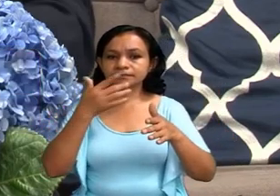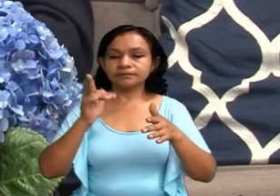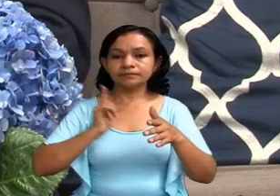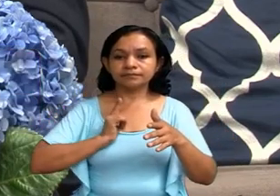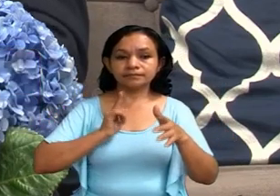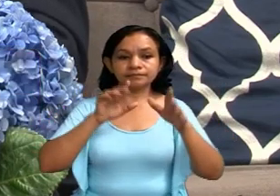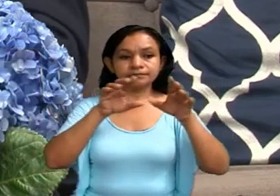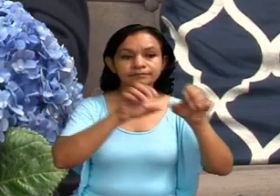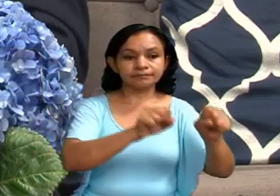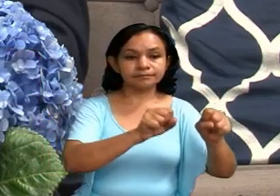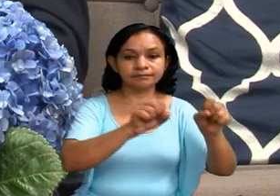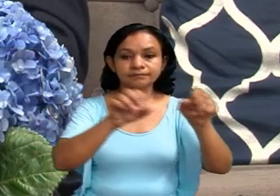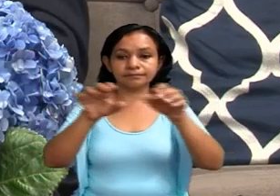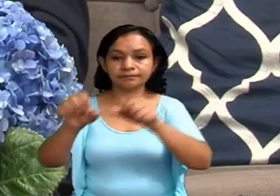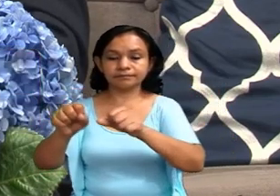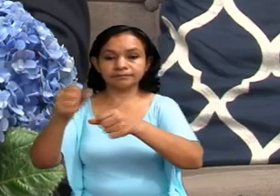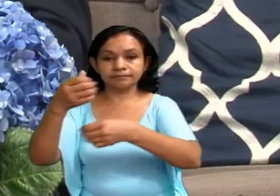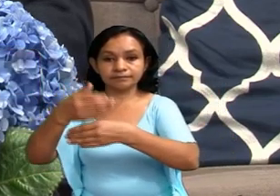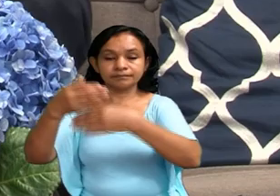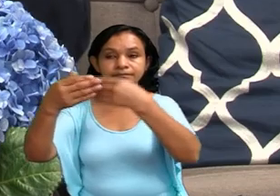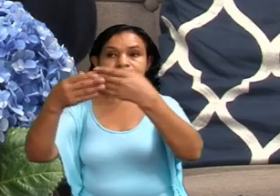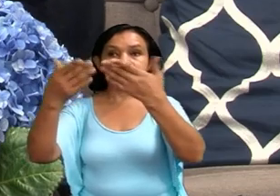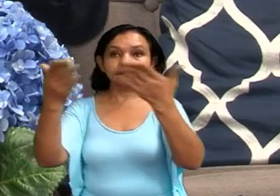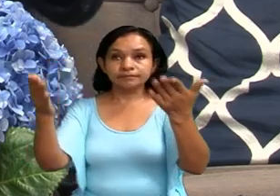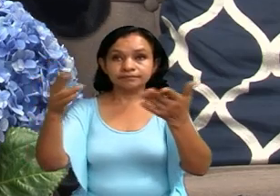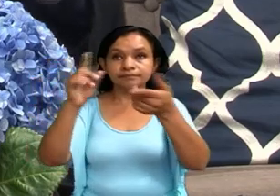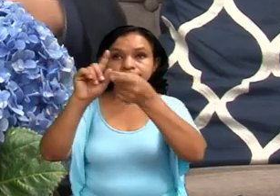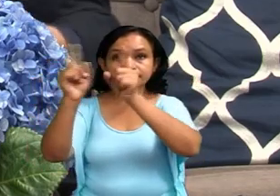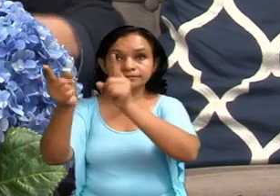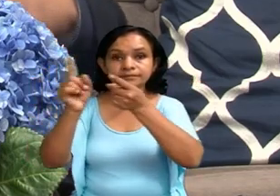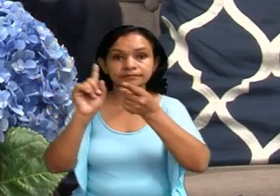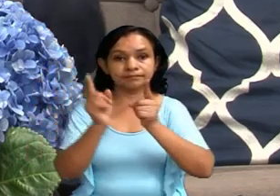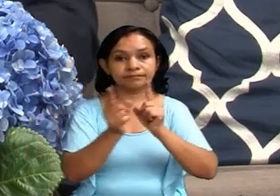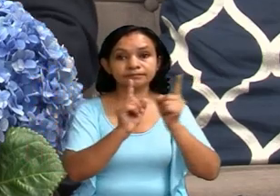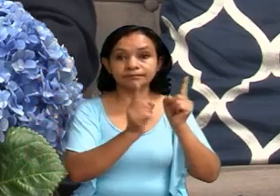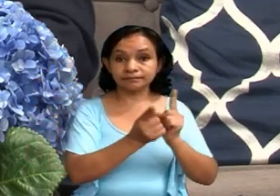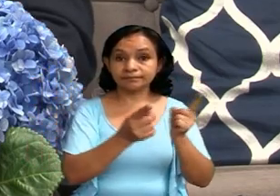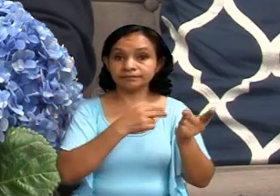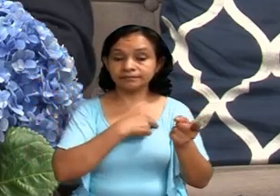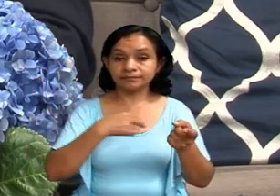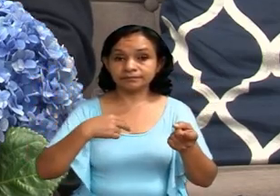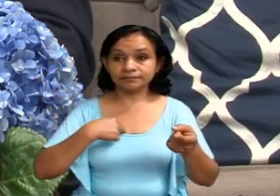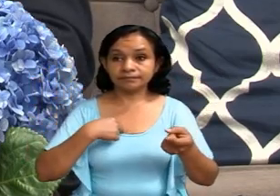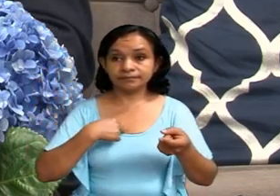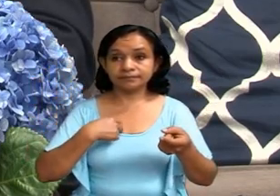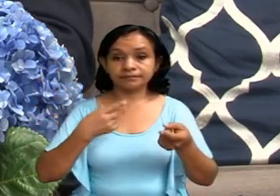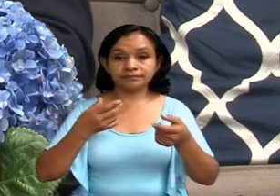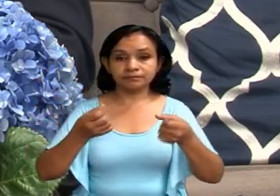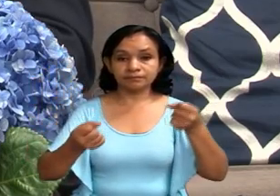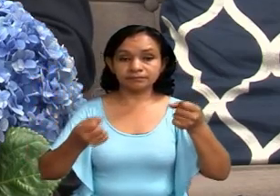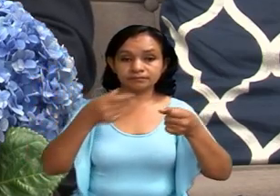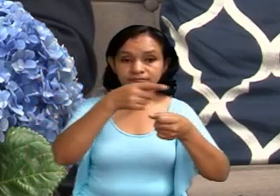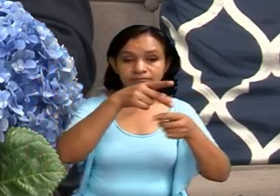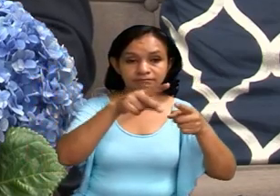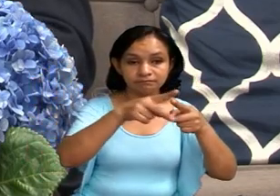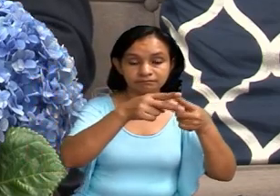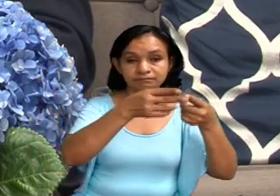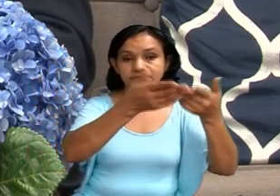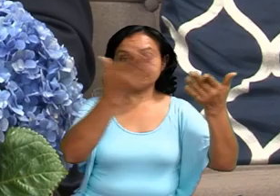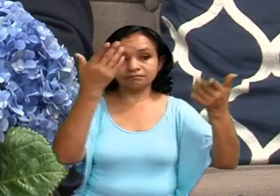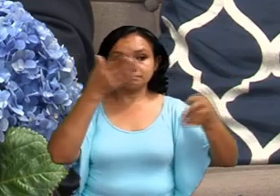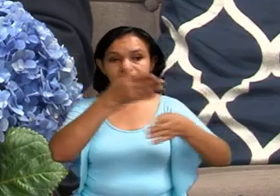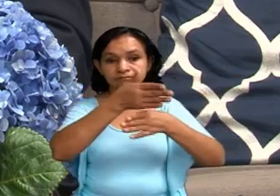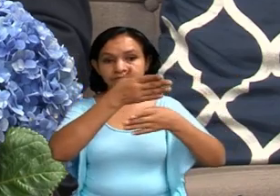ocupar espacios que tenemos libres para justamente la introducción de maquinaria, complementar